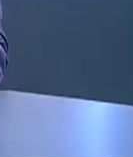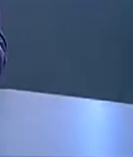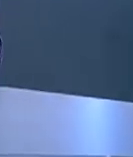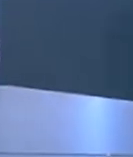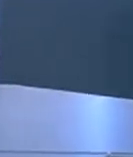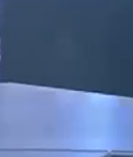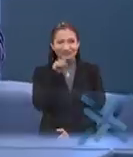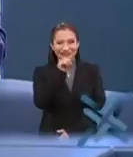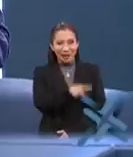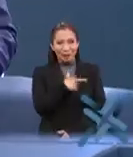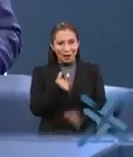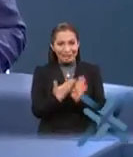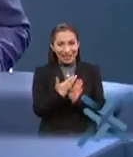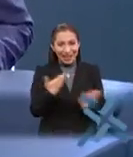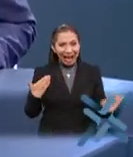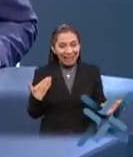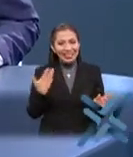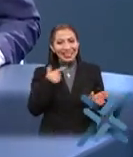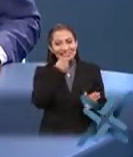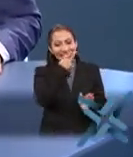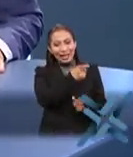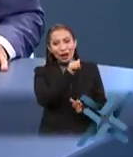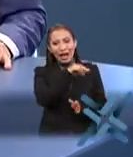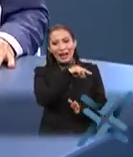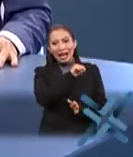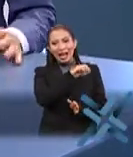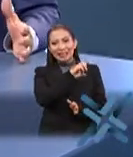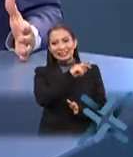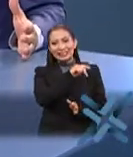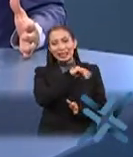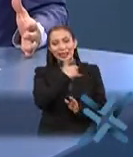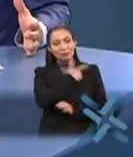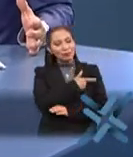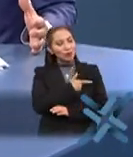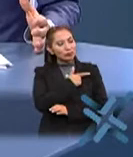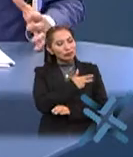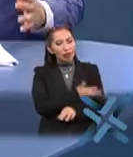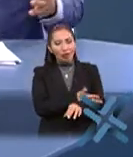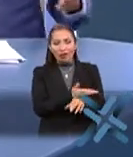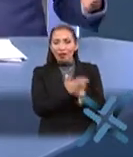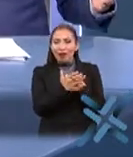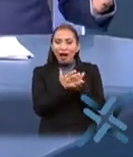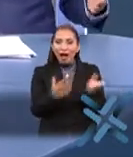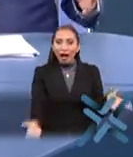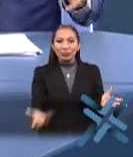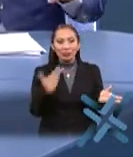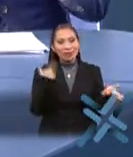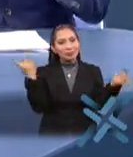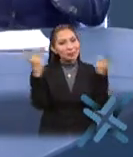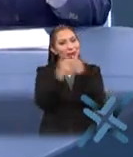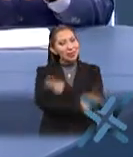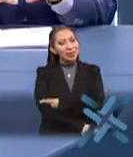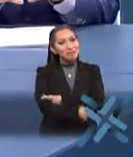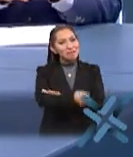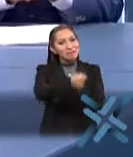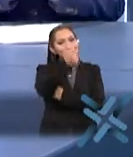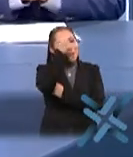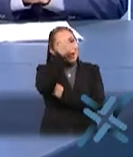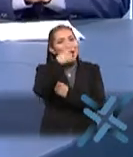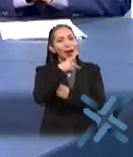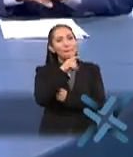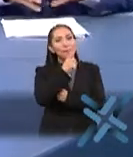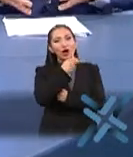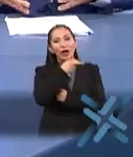Y precisamente como ya lo había adelantado Ana Cristina Olvera, es un placer, es un honor tener pues a nuestro padrino en el